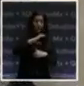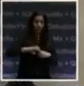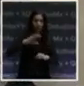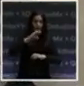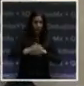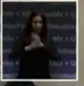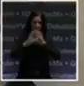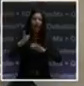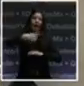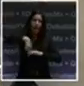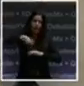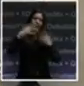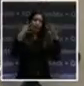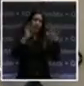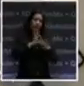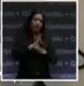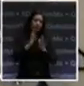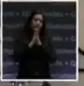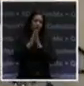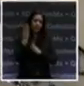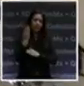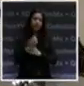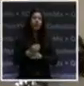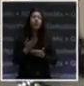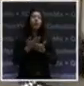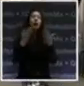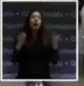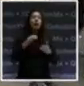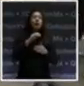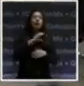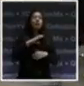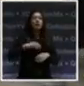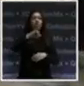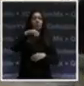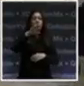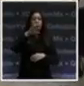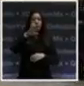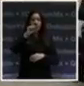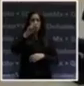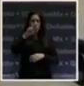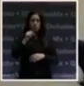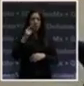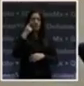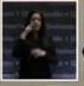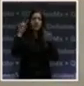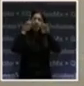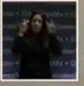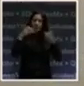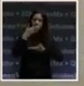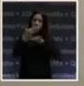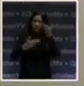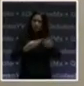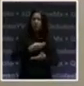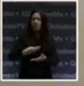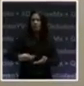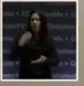candidatos. Es su turno para escuchar a Gustavo César Jesús Buenrostro Díaz. Tiene 45 segundos, candidato. El tema del servicio municipal es básico porque para